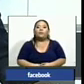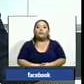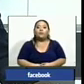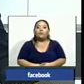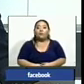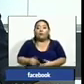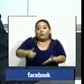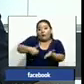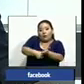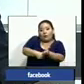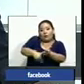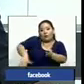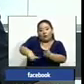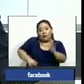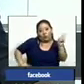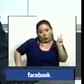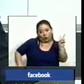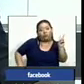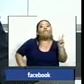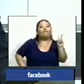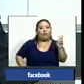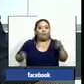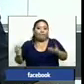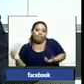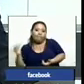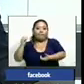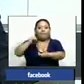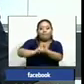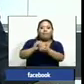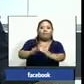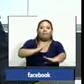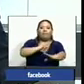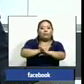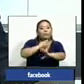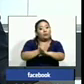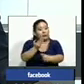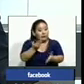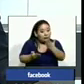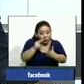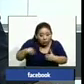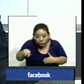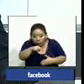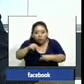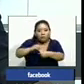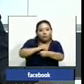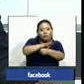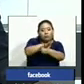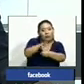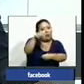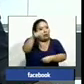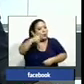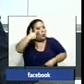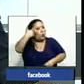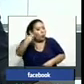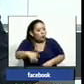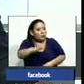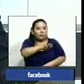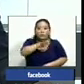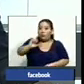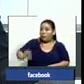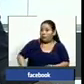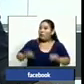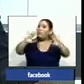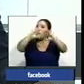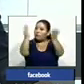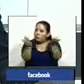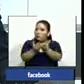Y la Alcaldía de San Salvador se unió hoy a la campaña de prevención de posibles casos de coronavirus que amenazan al país y al mundo. Veamos